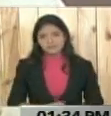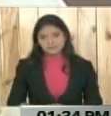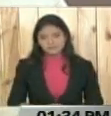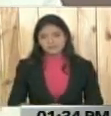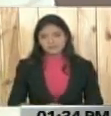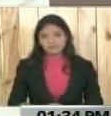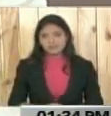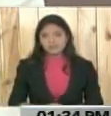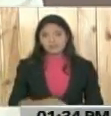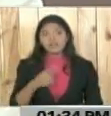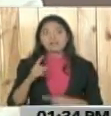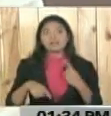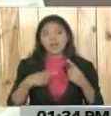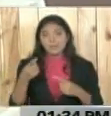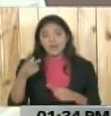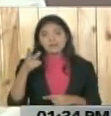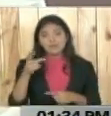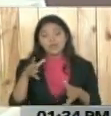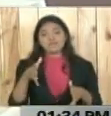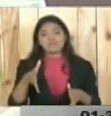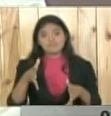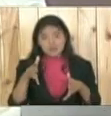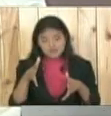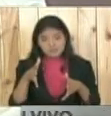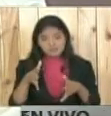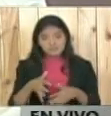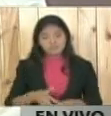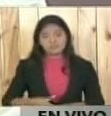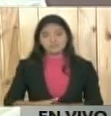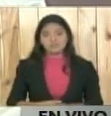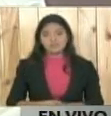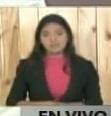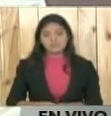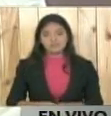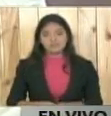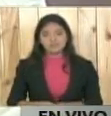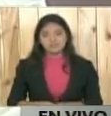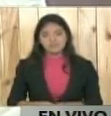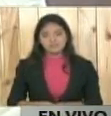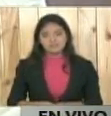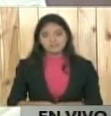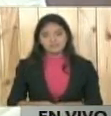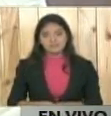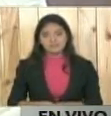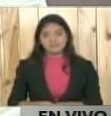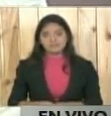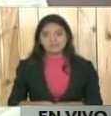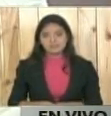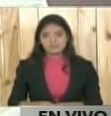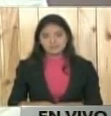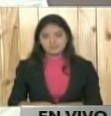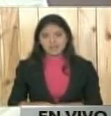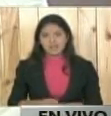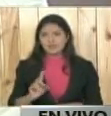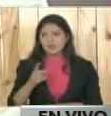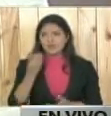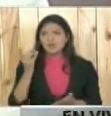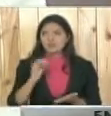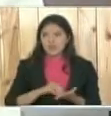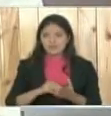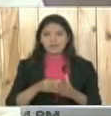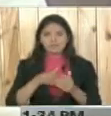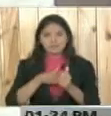Luego alcanzamos esa victoria y logró Nicaragua tomar nuevamente